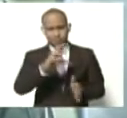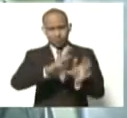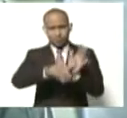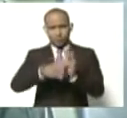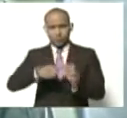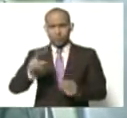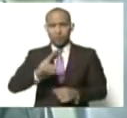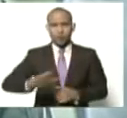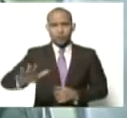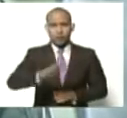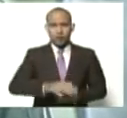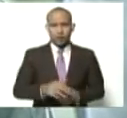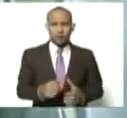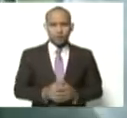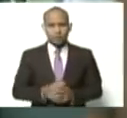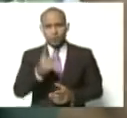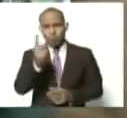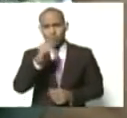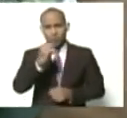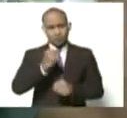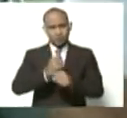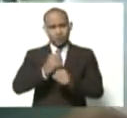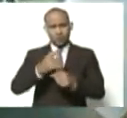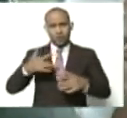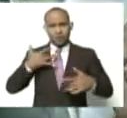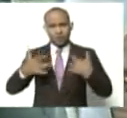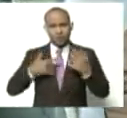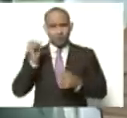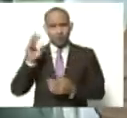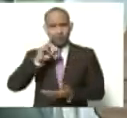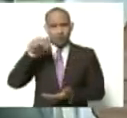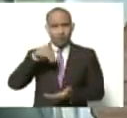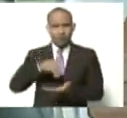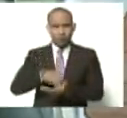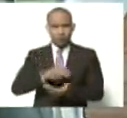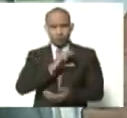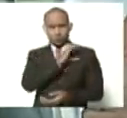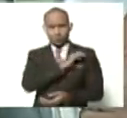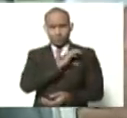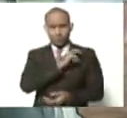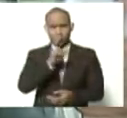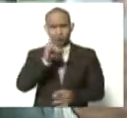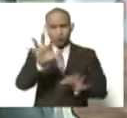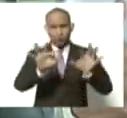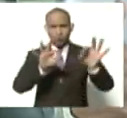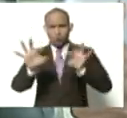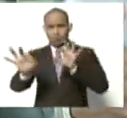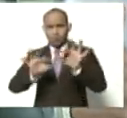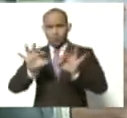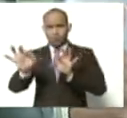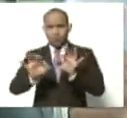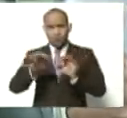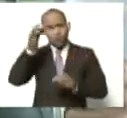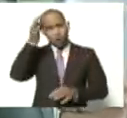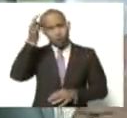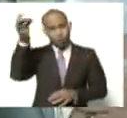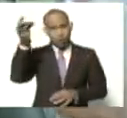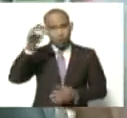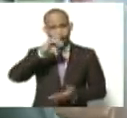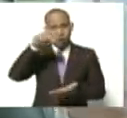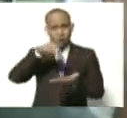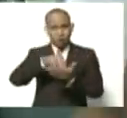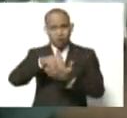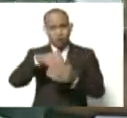que viene trabajando la Asamblea Nacional, ya hemos instalado el comité preliminar para la escogencia del Consejo